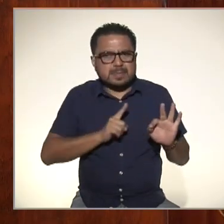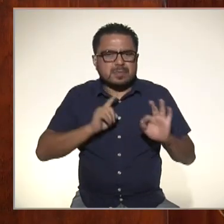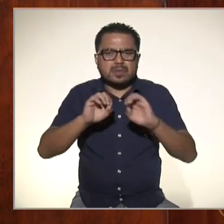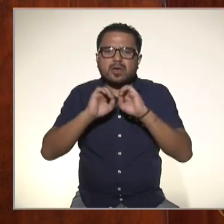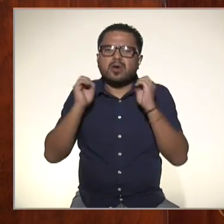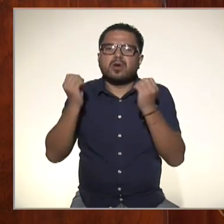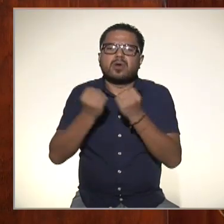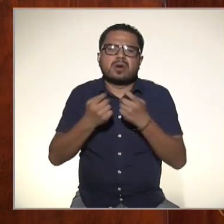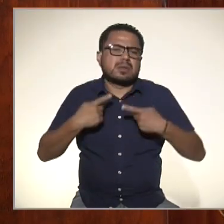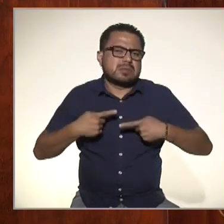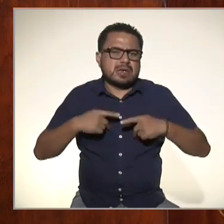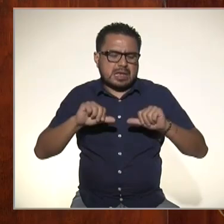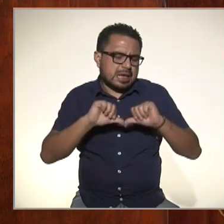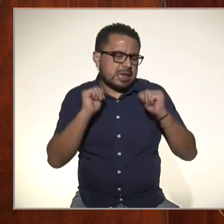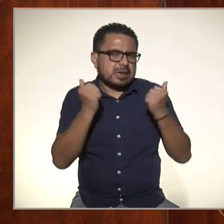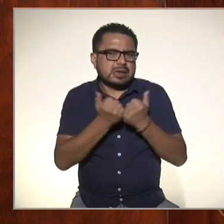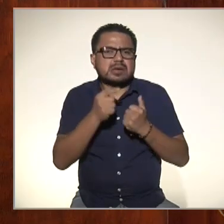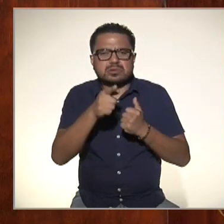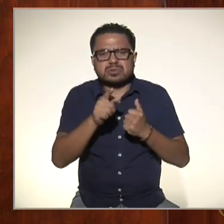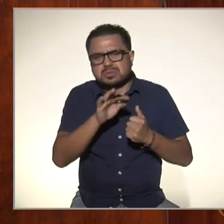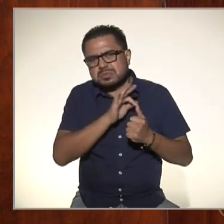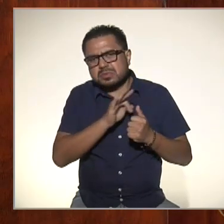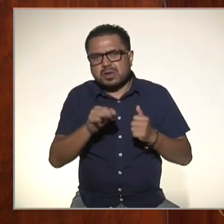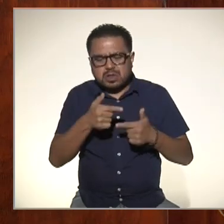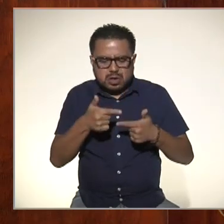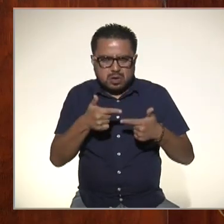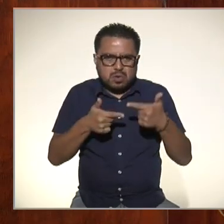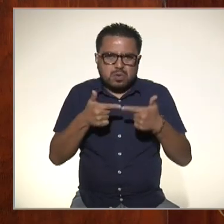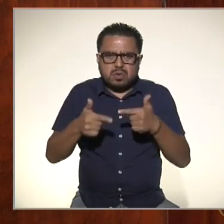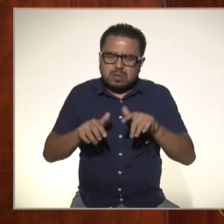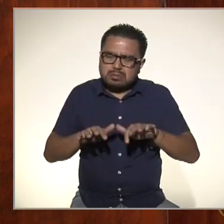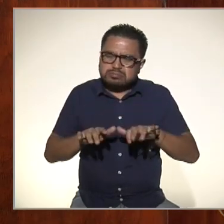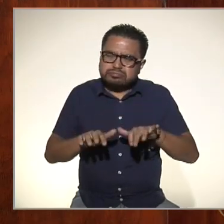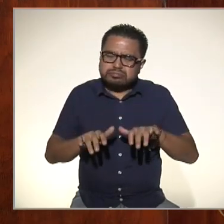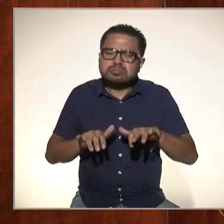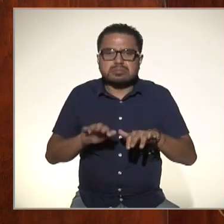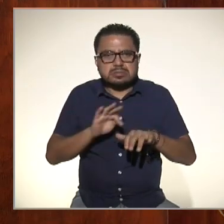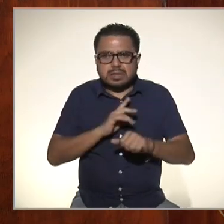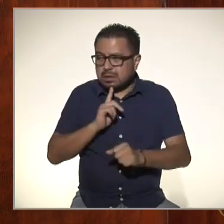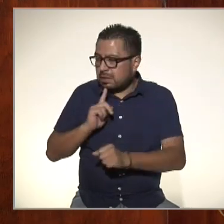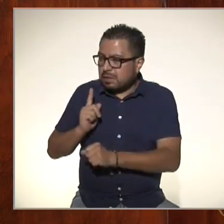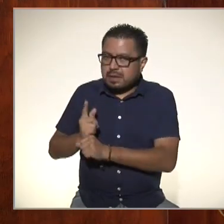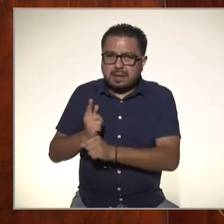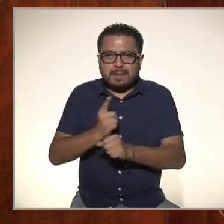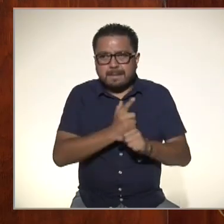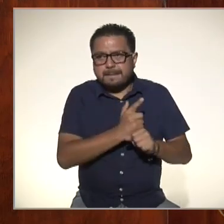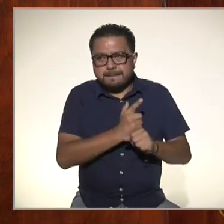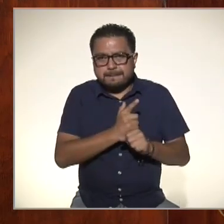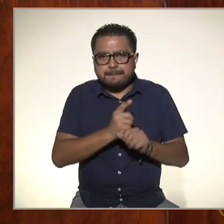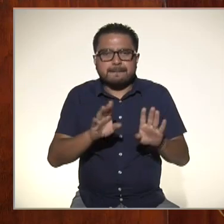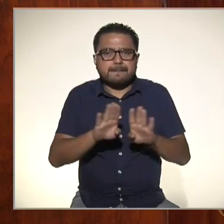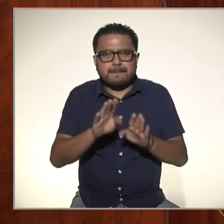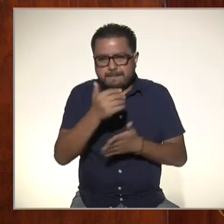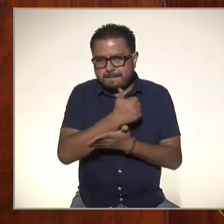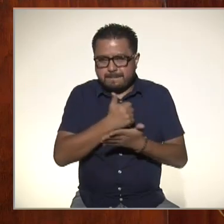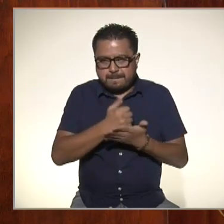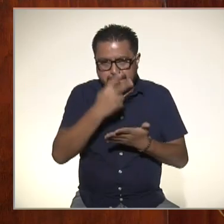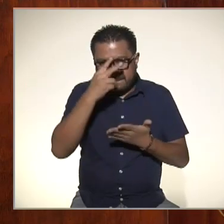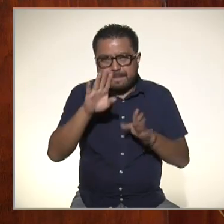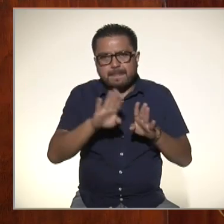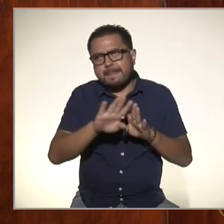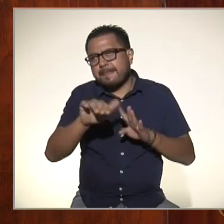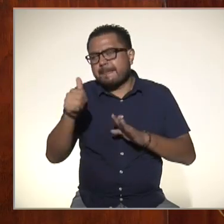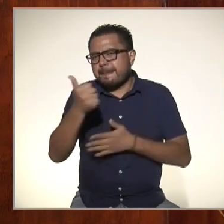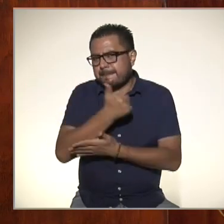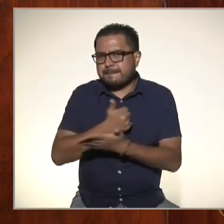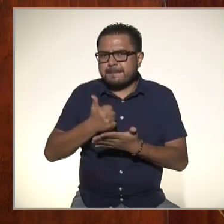organizaciones de la sociedad civil. Si te metes a Google y buscas, vas a encontrar que tanto en la Ciudad de México como en otras ciudades del